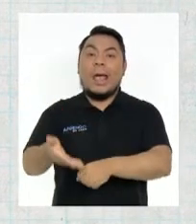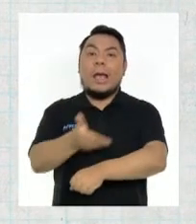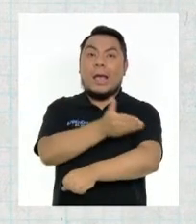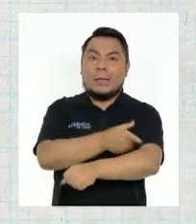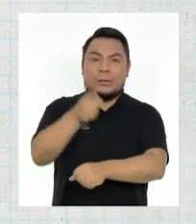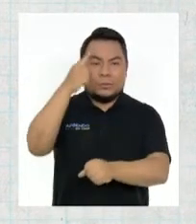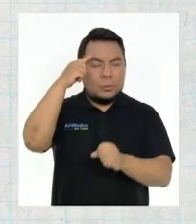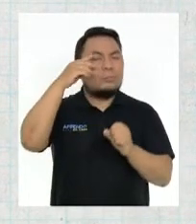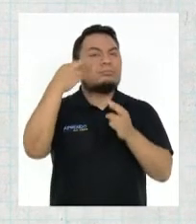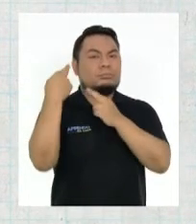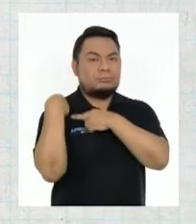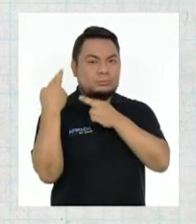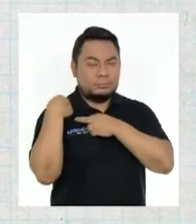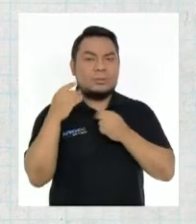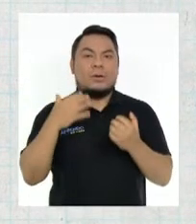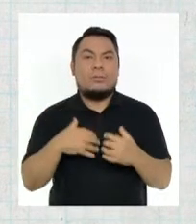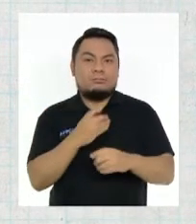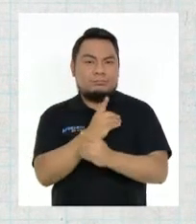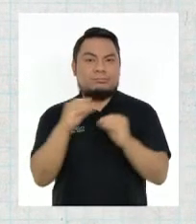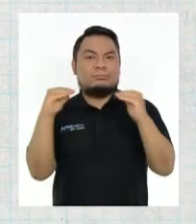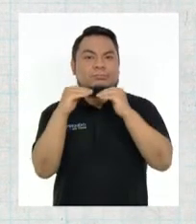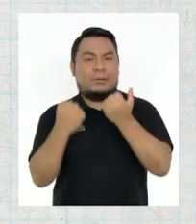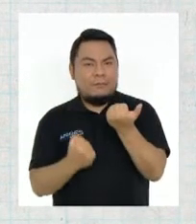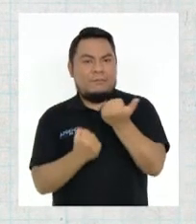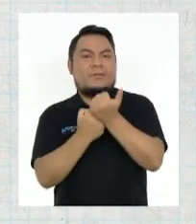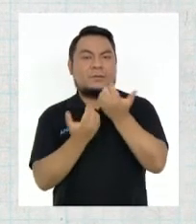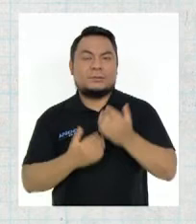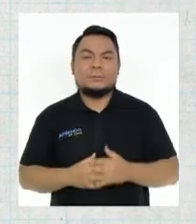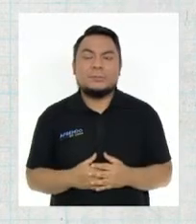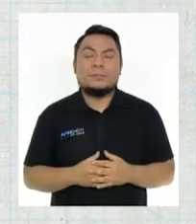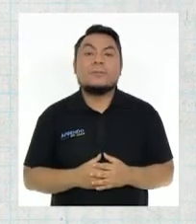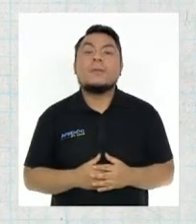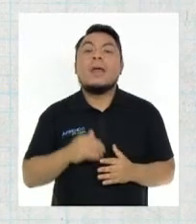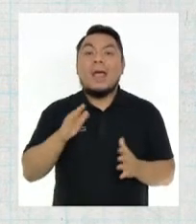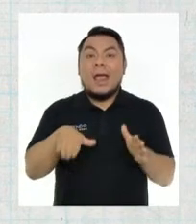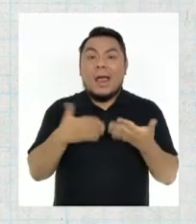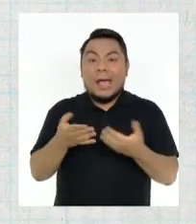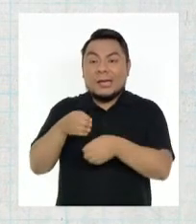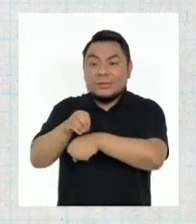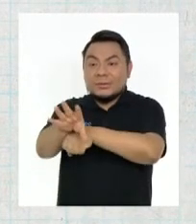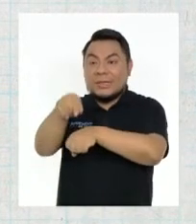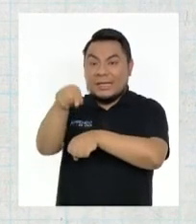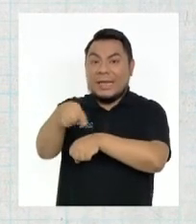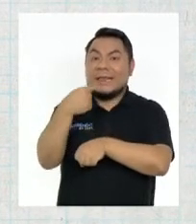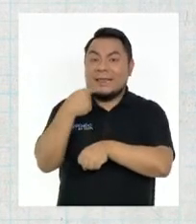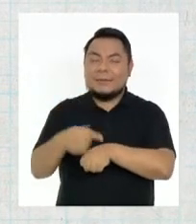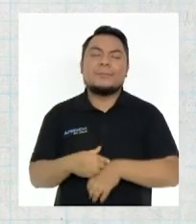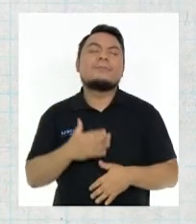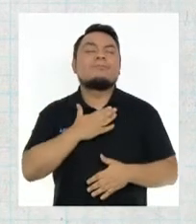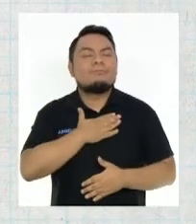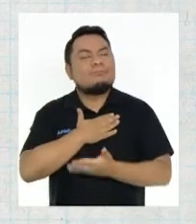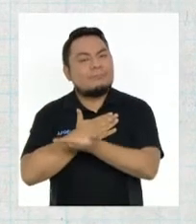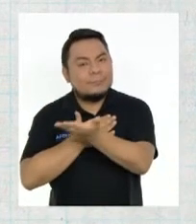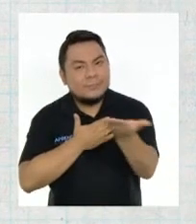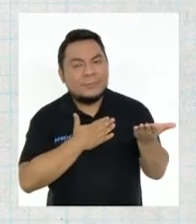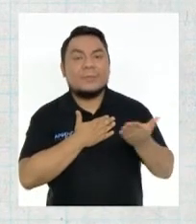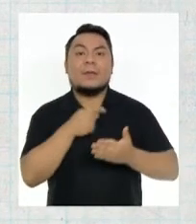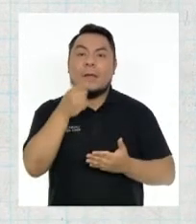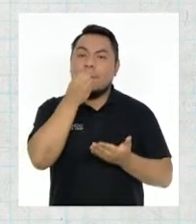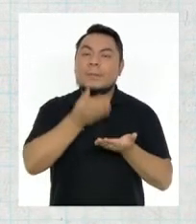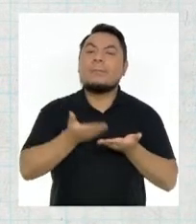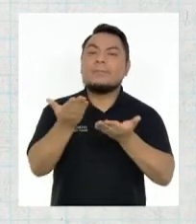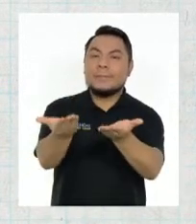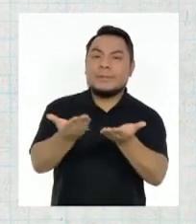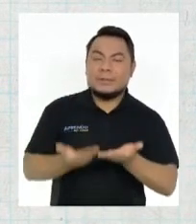ayude al fortalecimiento del sistema democrático. Hay una indicación que dice: estimada y estimado, te damos la